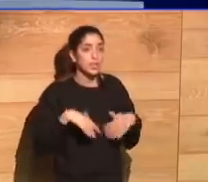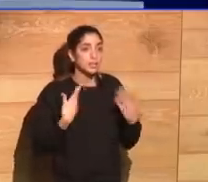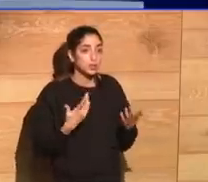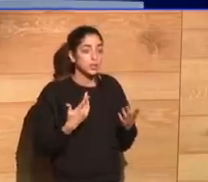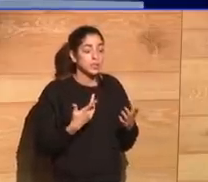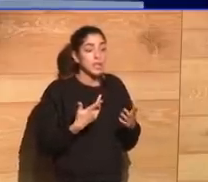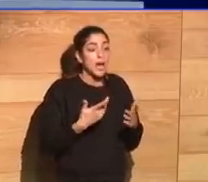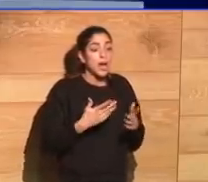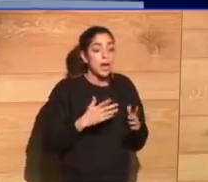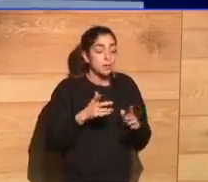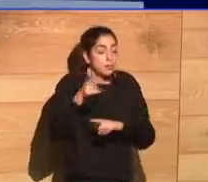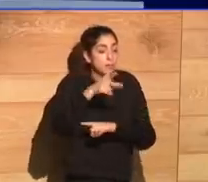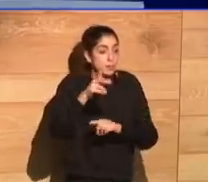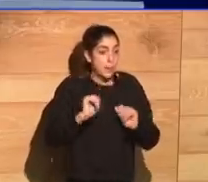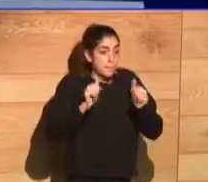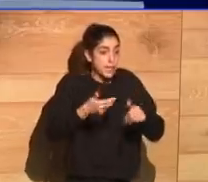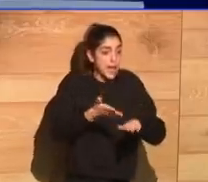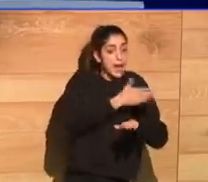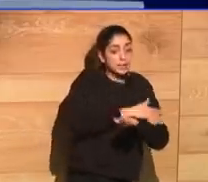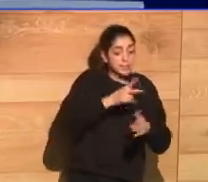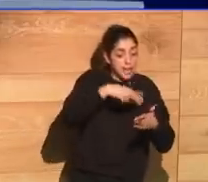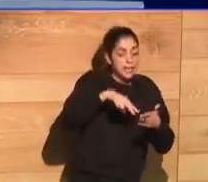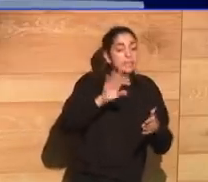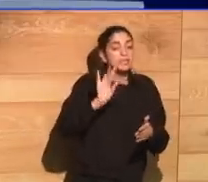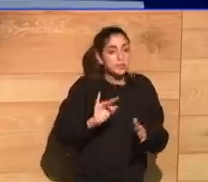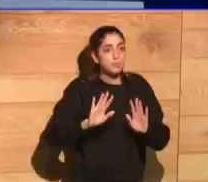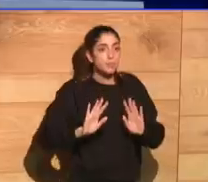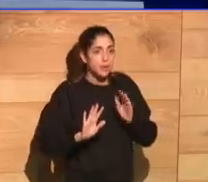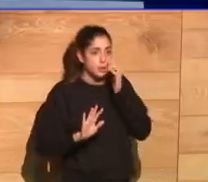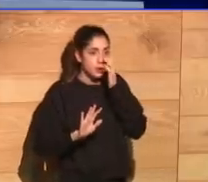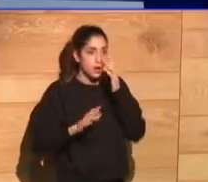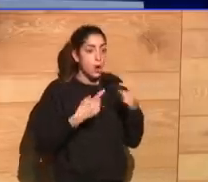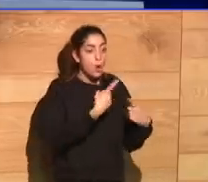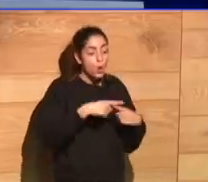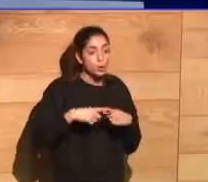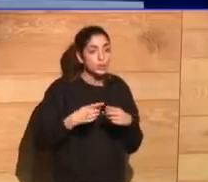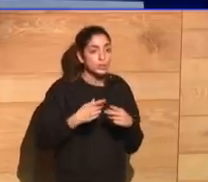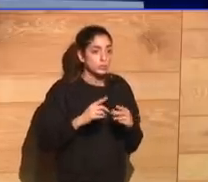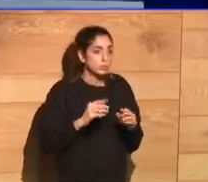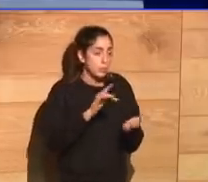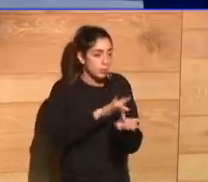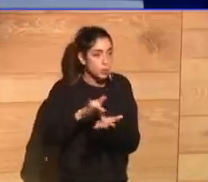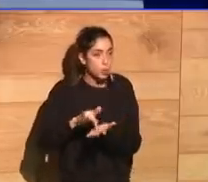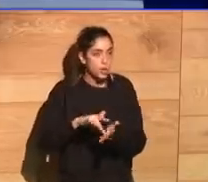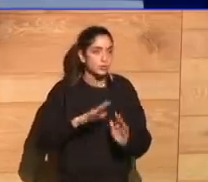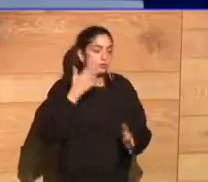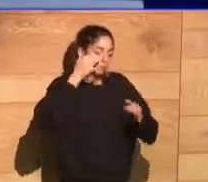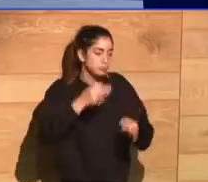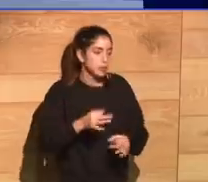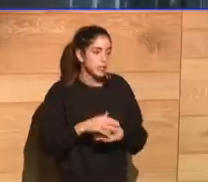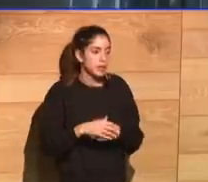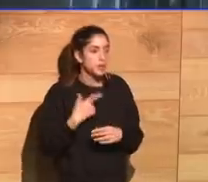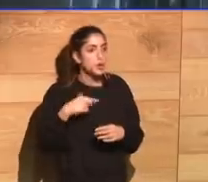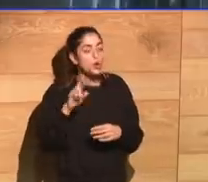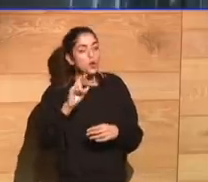jeta de cuidado. Sí. Y luego a la vez, en esa lectura pasaban cosas, y también es verdad, las dos cosas son verdad. Pero, Rodrigo, pequeño